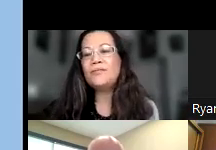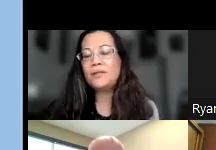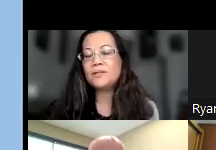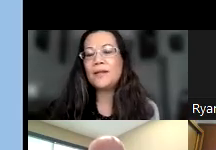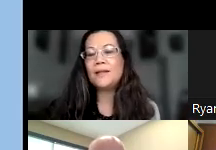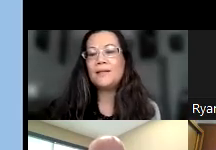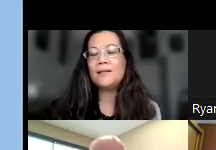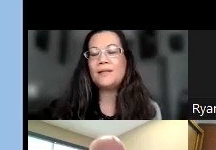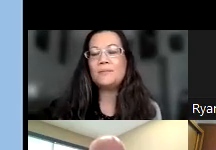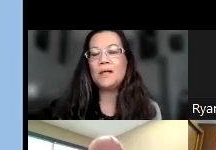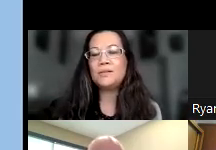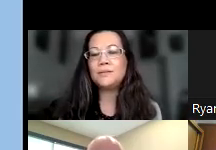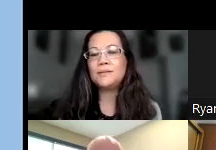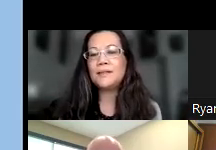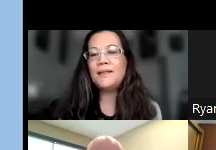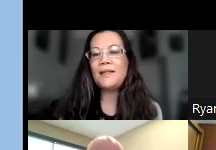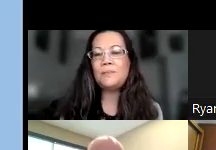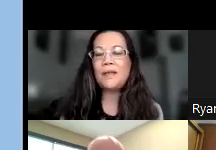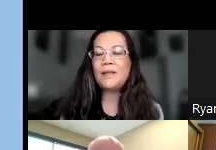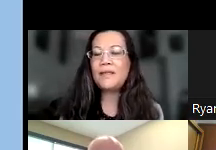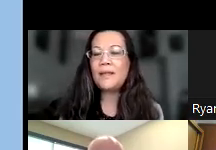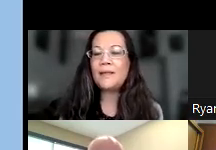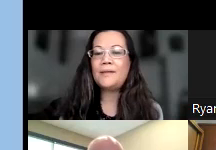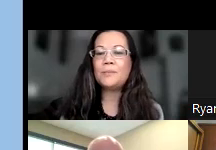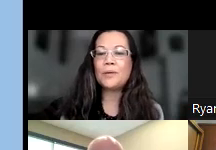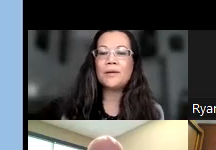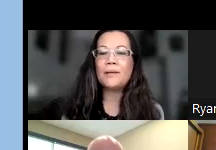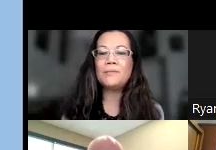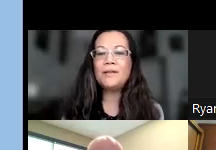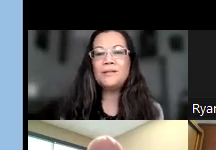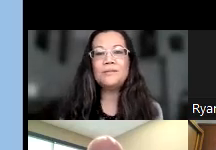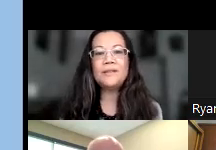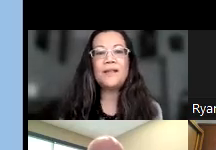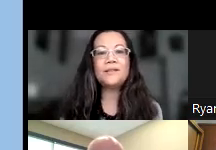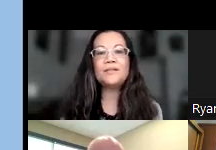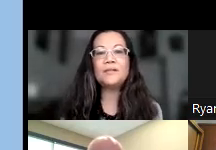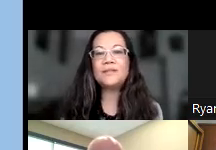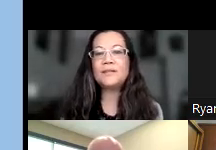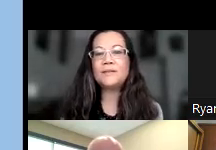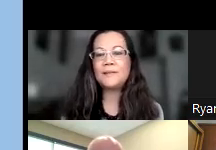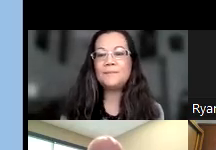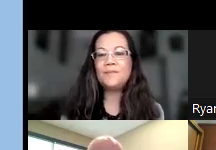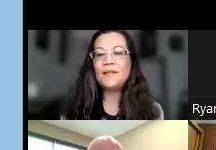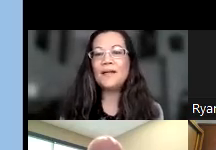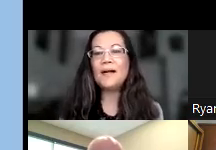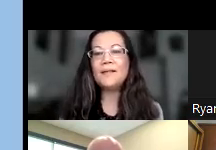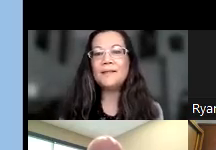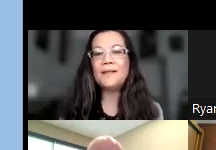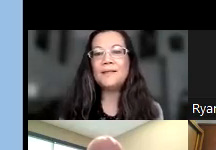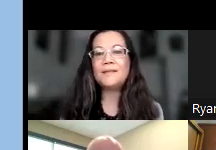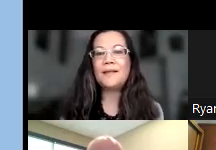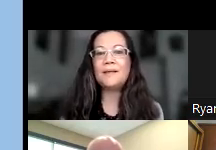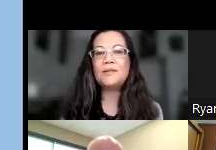aquí son los que estaban mencionando en el programa de ABA, en